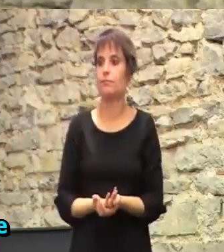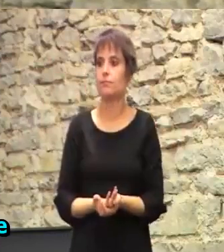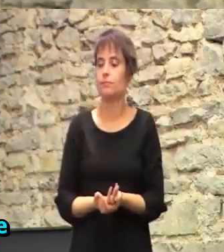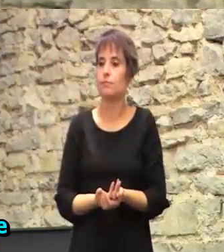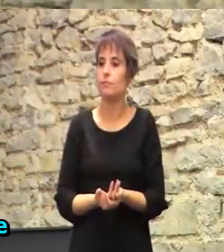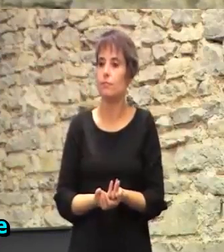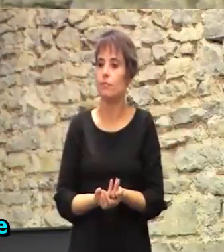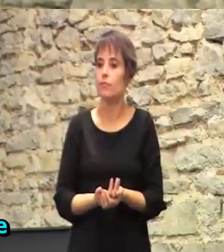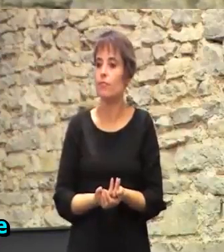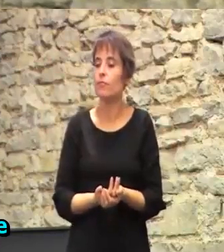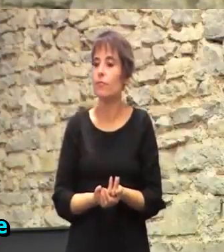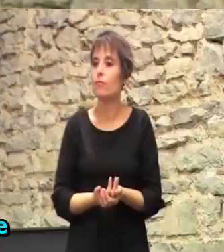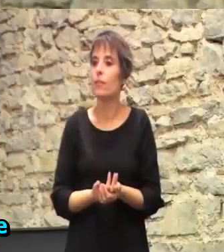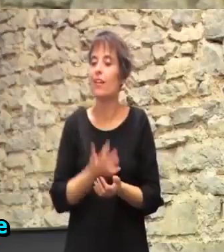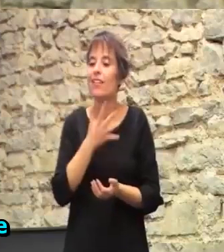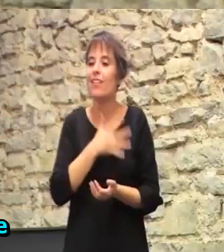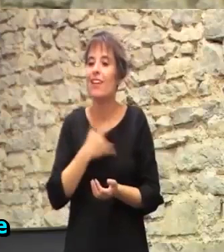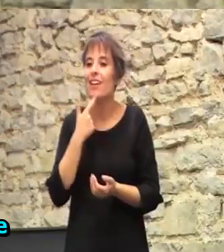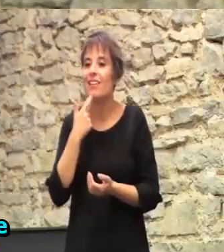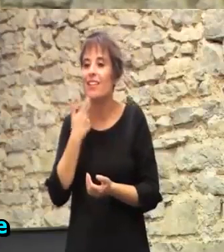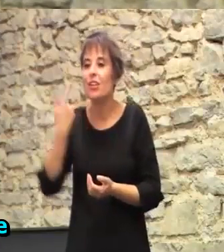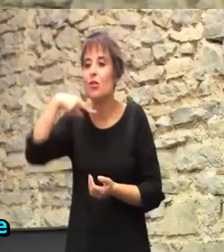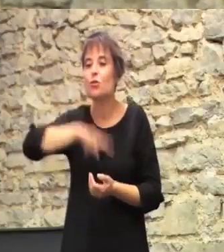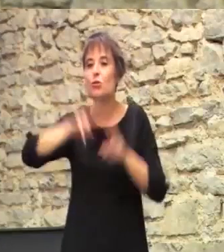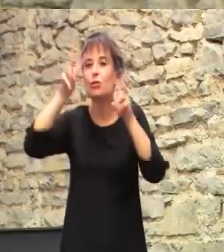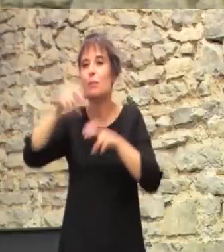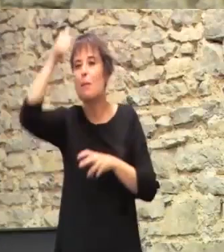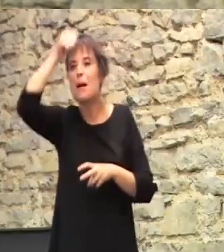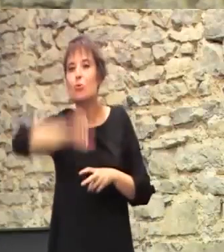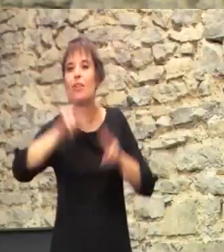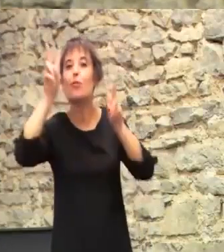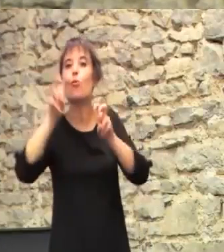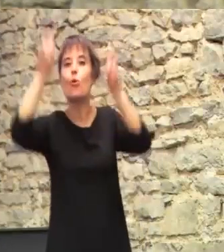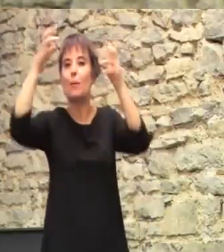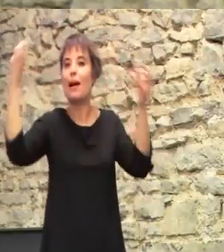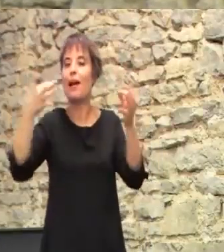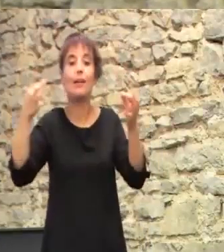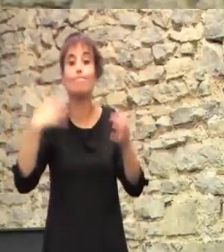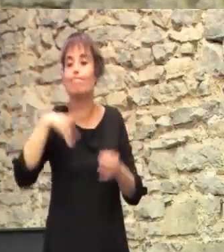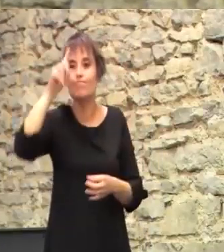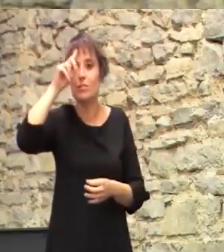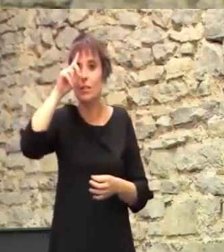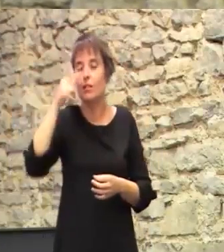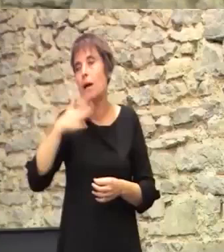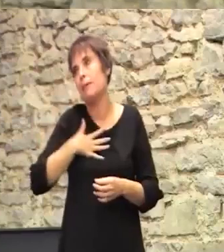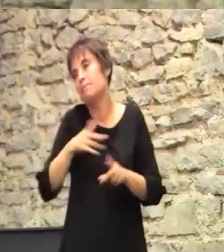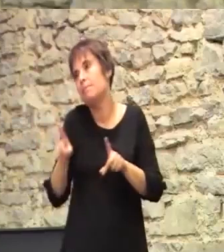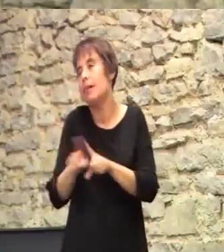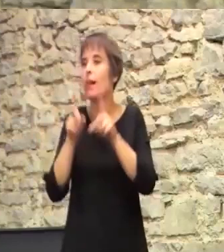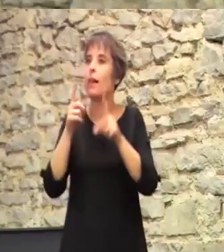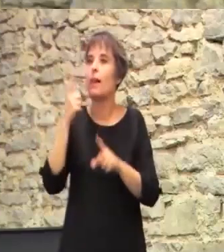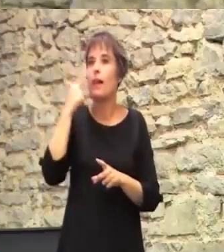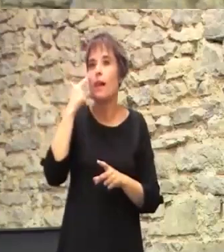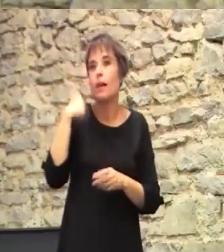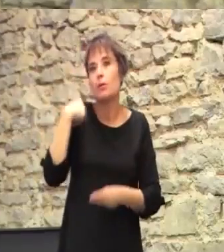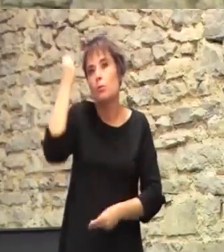tenemos algún diseño propio de lo que debe ser una nueva masculinidad porque a mí no me importa no me importa creo